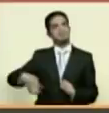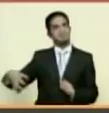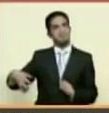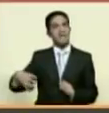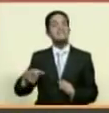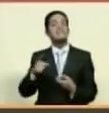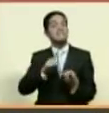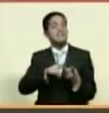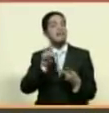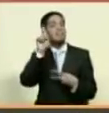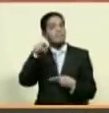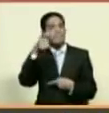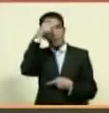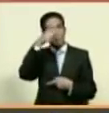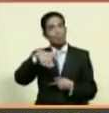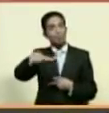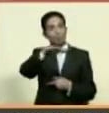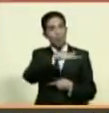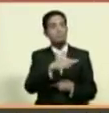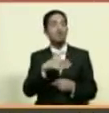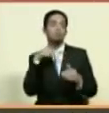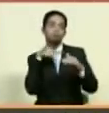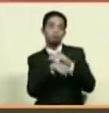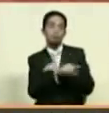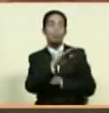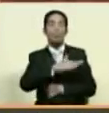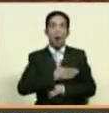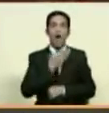poder adquisitivo que le permita